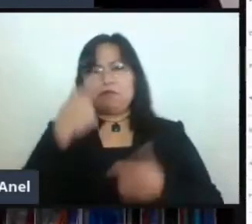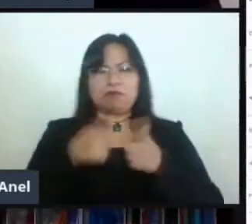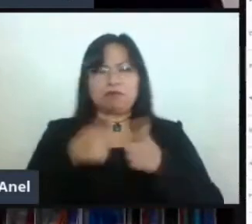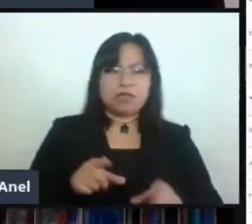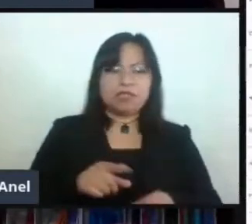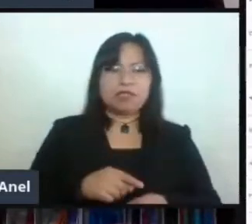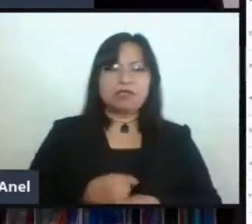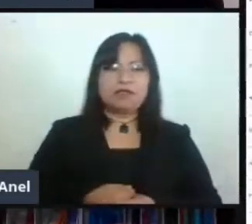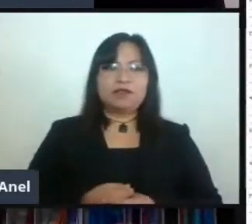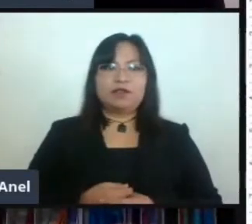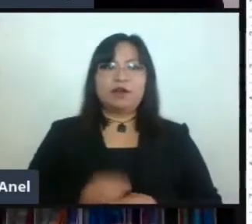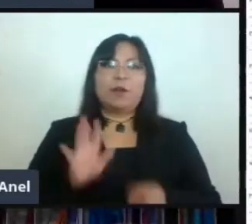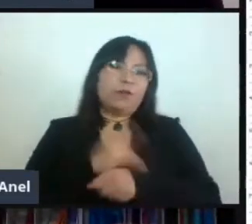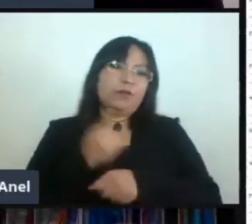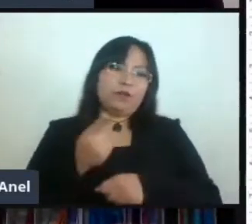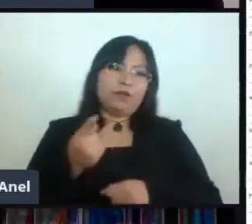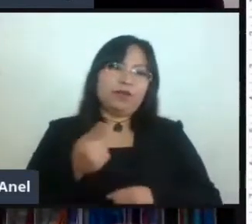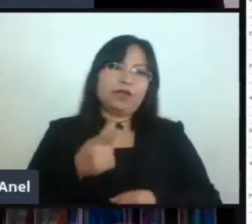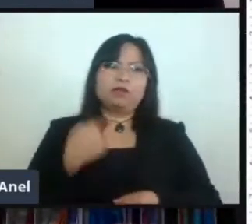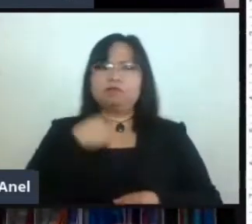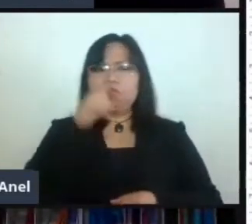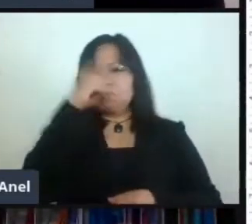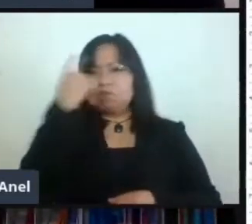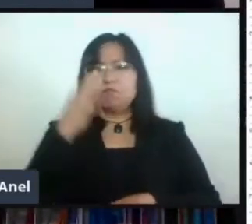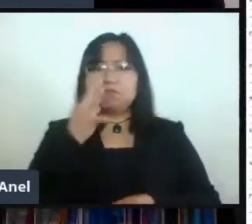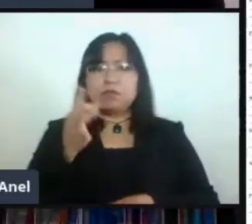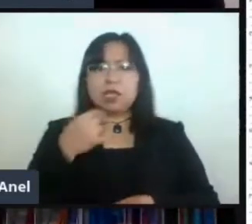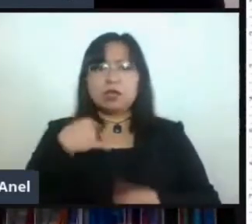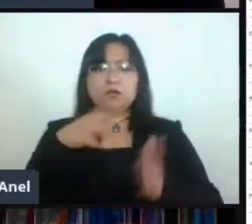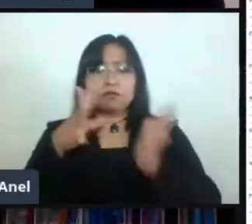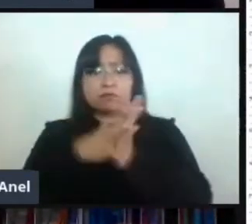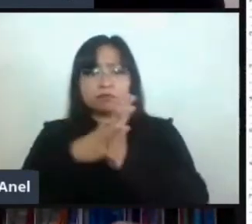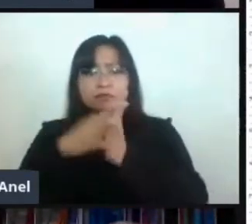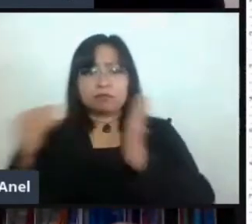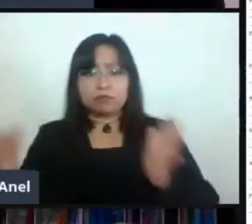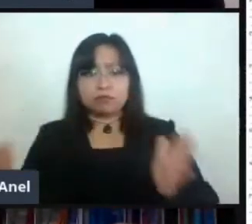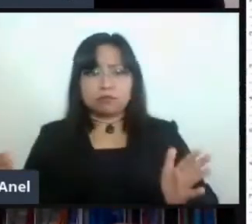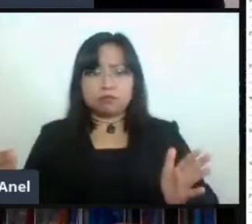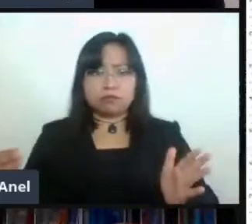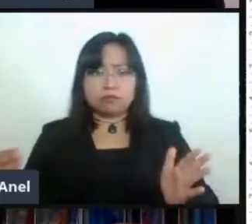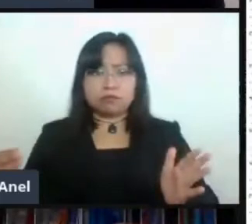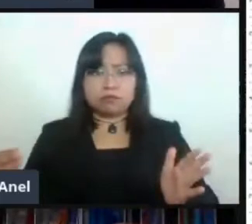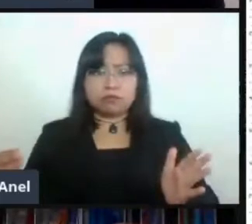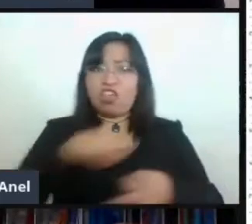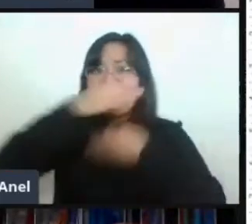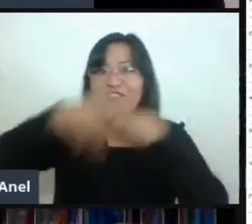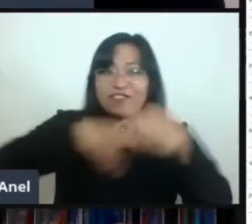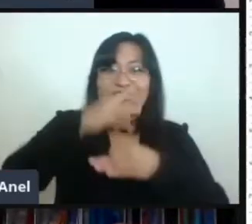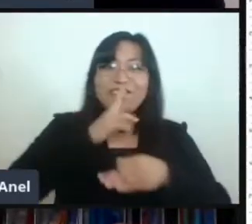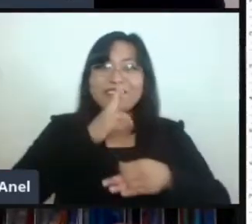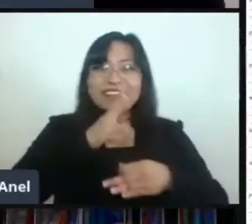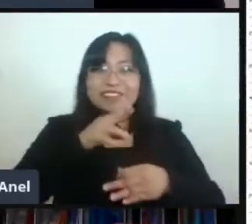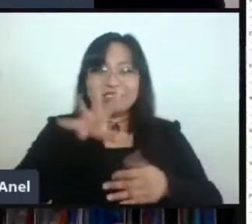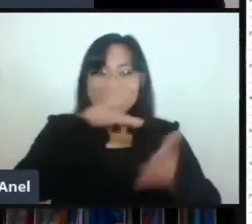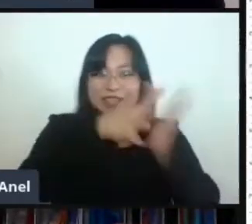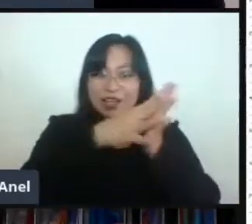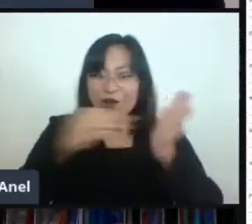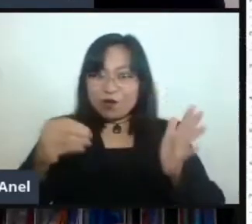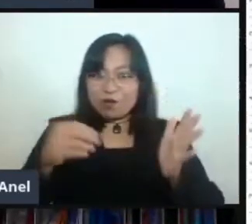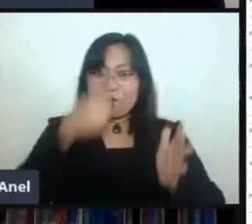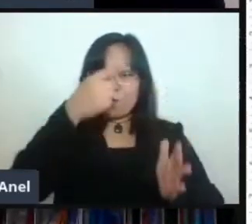maestros, estoy segura, es que fíjense, yo voy a tomar, seleccionar todas las respuestas. Ya vi que la verde